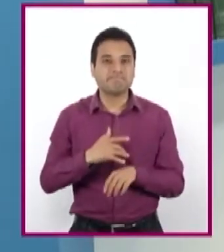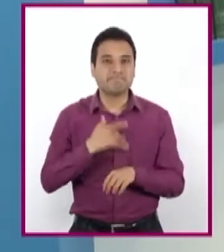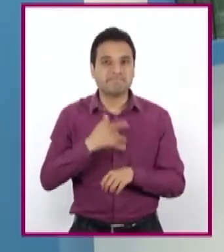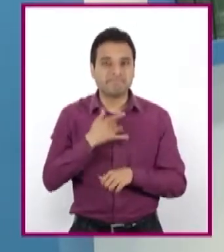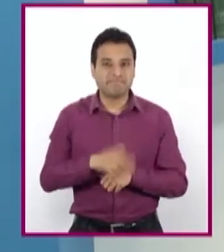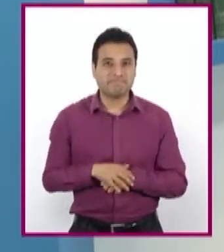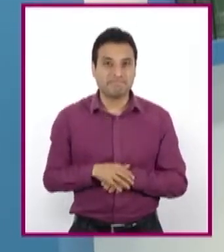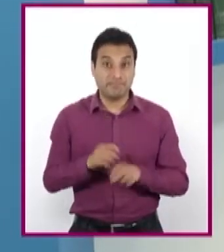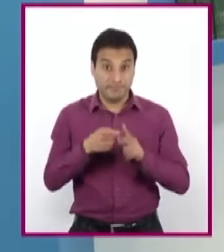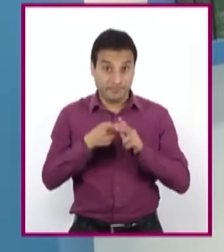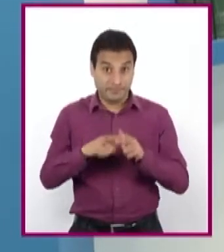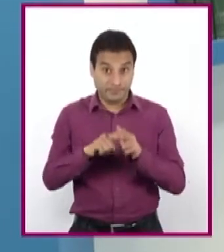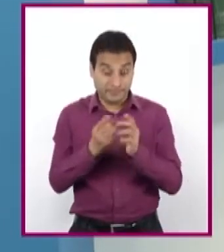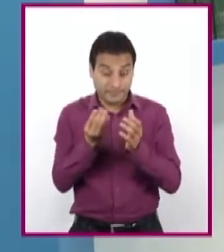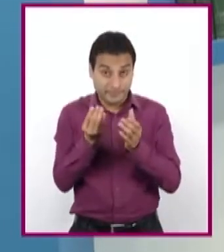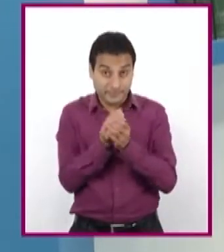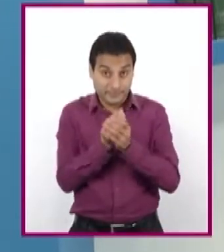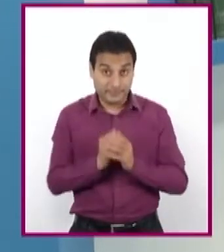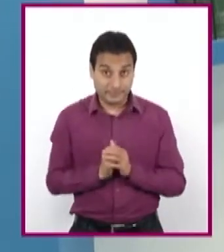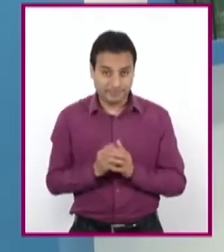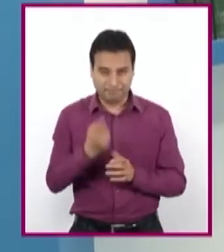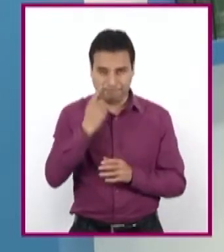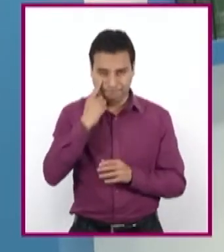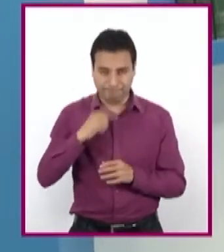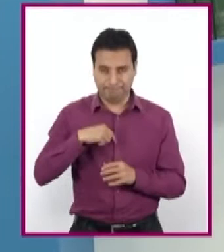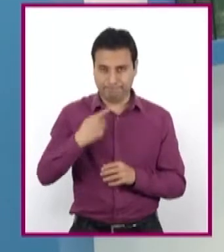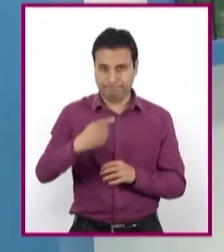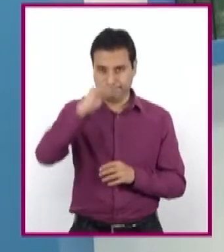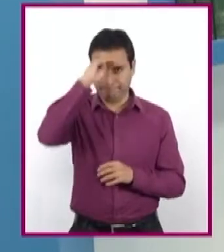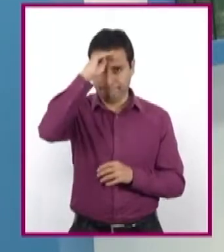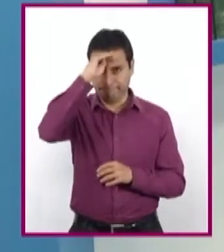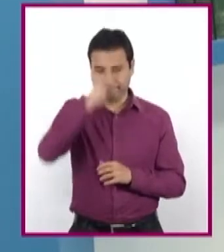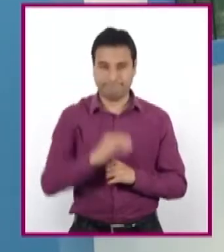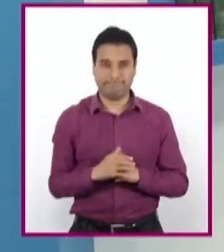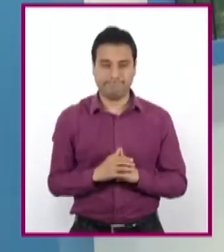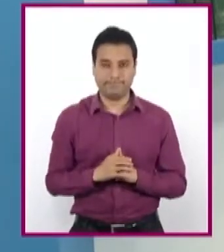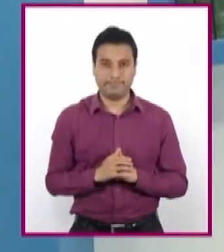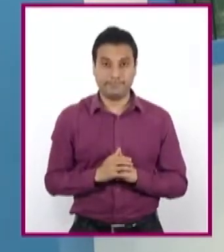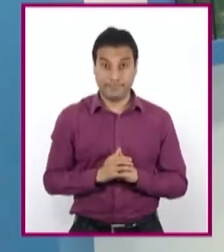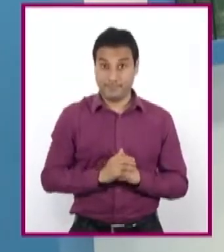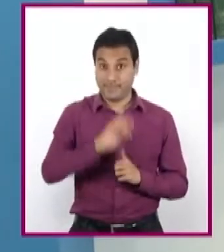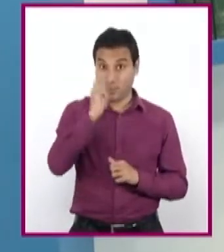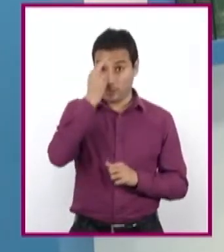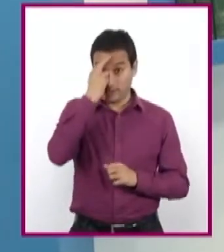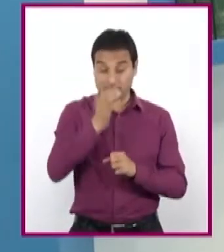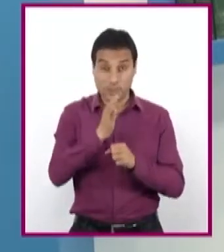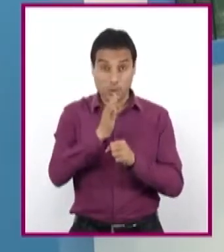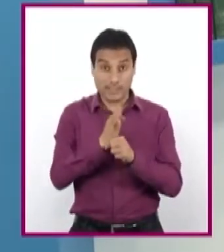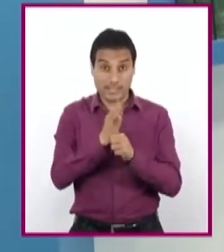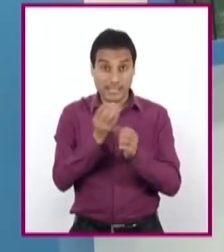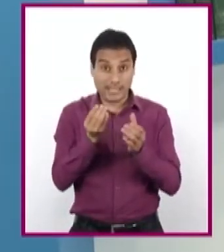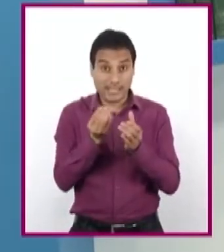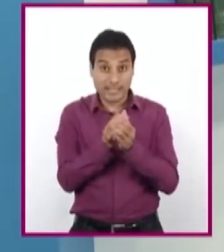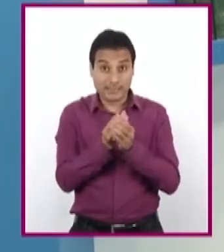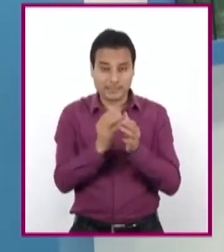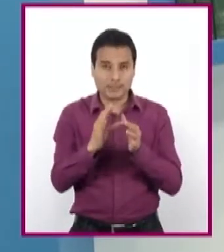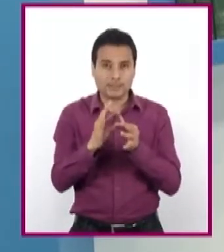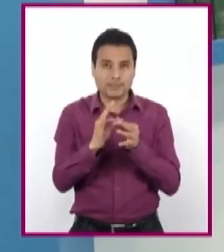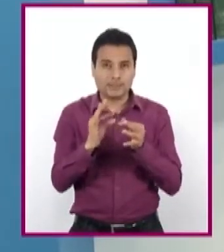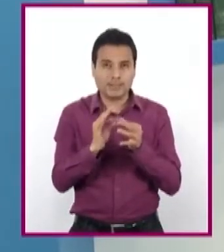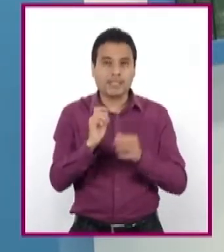con la lección, les quiero proponer una reflexión. Piensen que a lo largo de esta sesión estudiaremos un periodo de